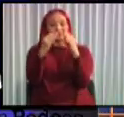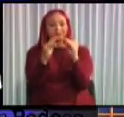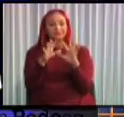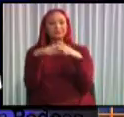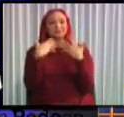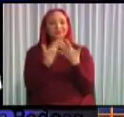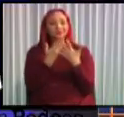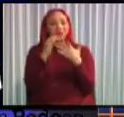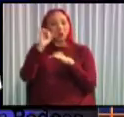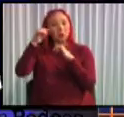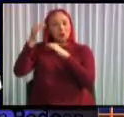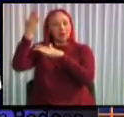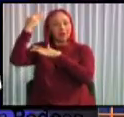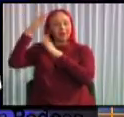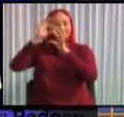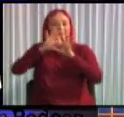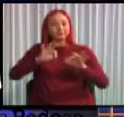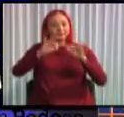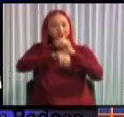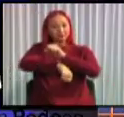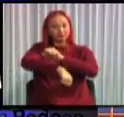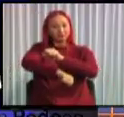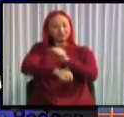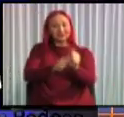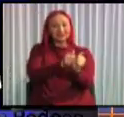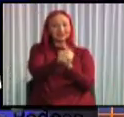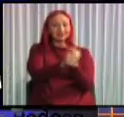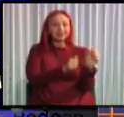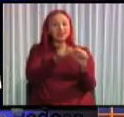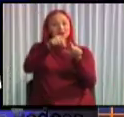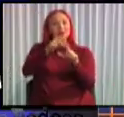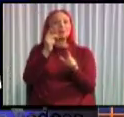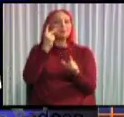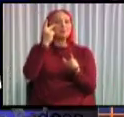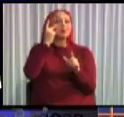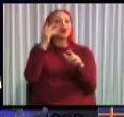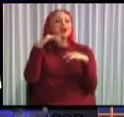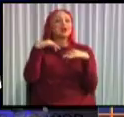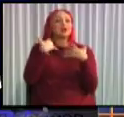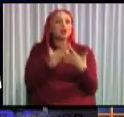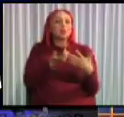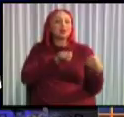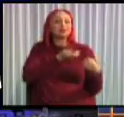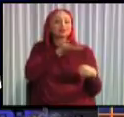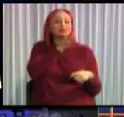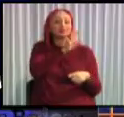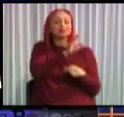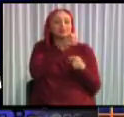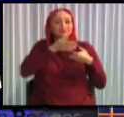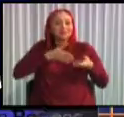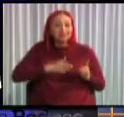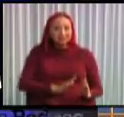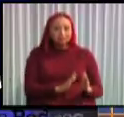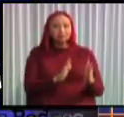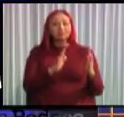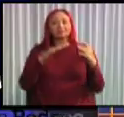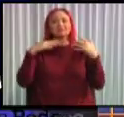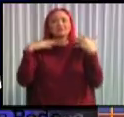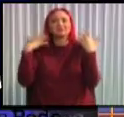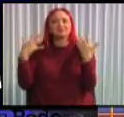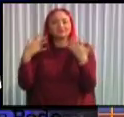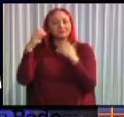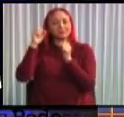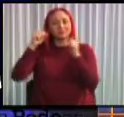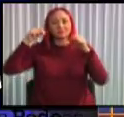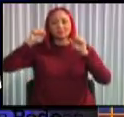cómo jugaban ellos, la importancia del deporte, hoy como padres, cómo manejan la situación con sus hijos, de qué manera